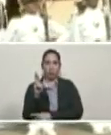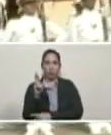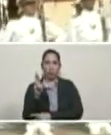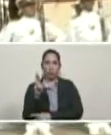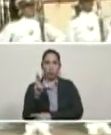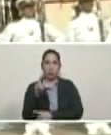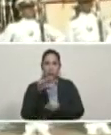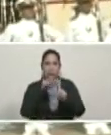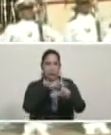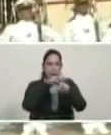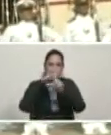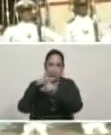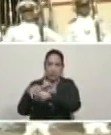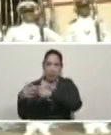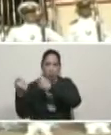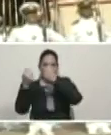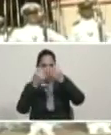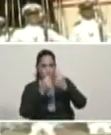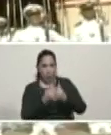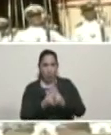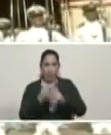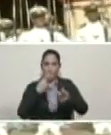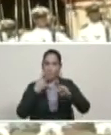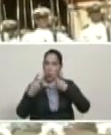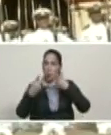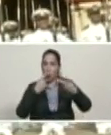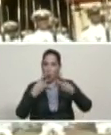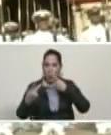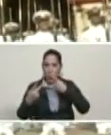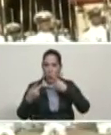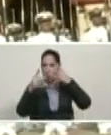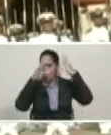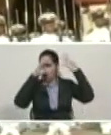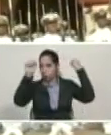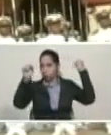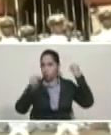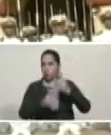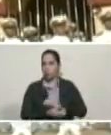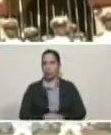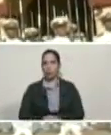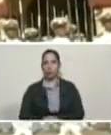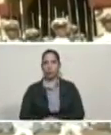Agresión económica, política, diplomática.